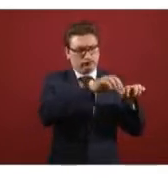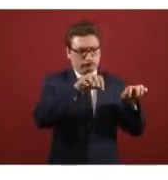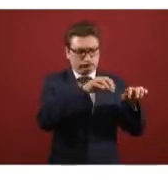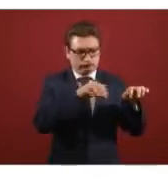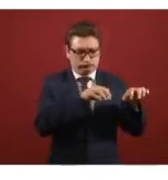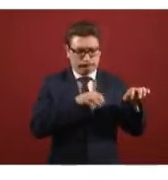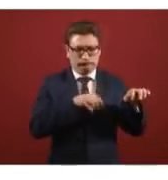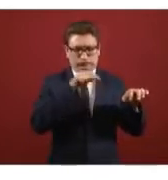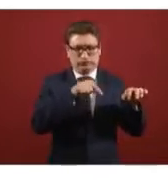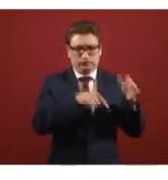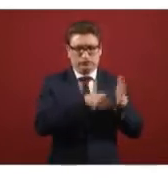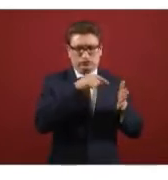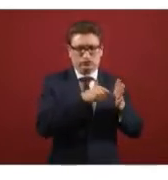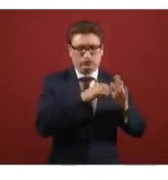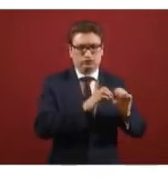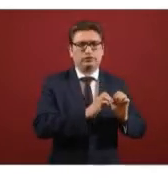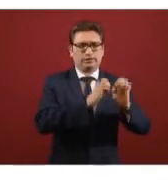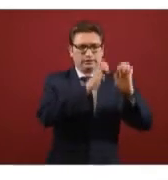todas las, hairband.